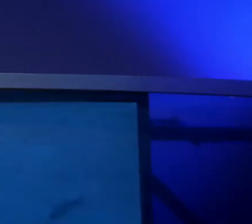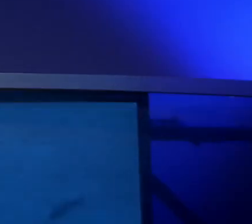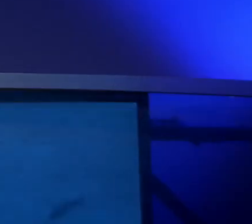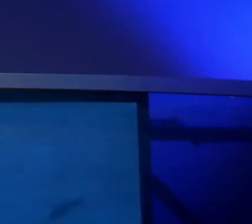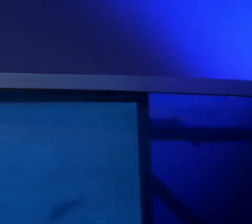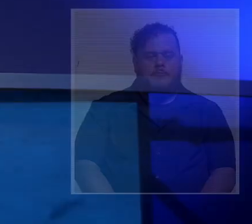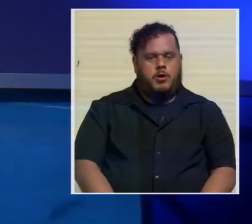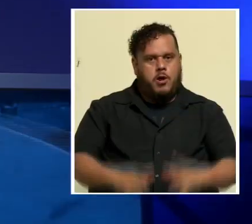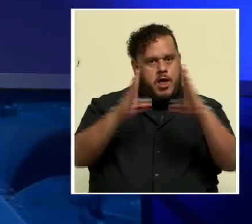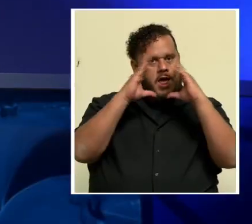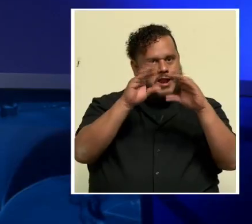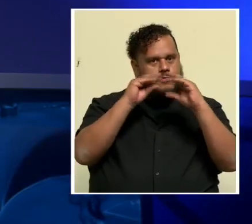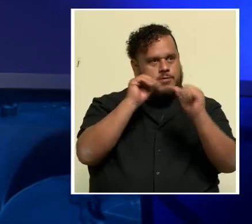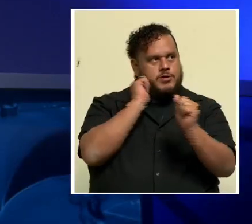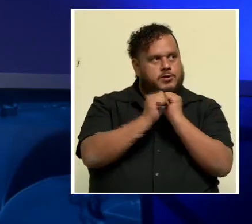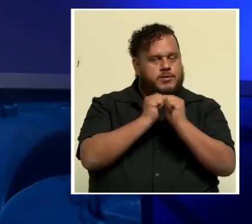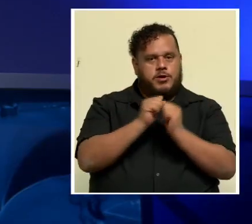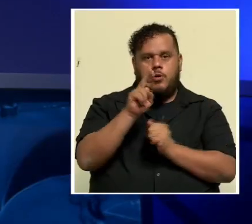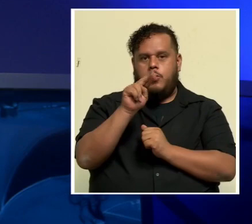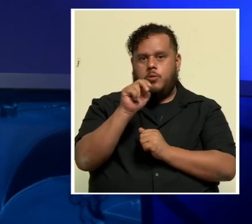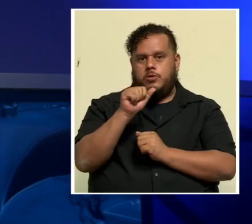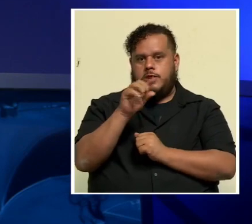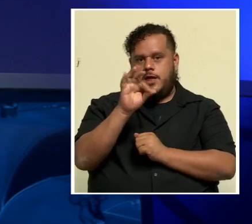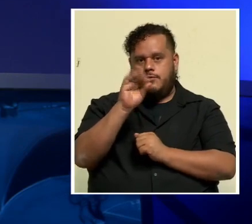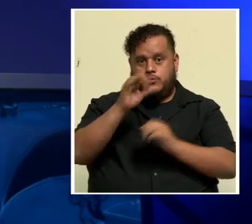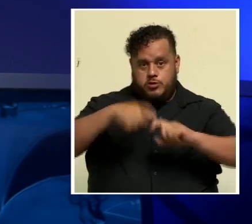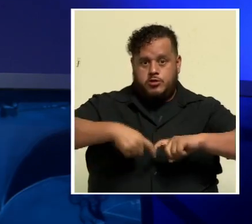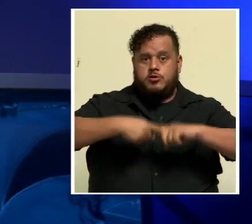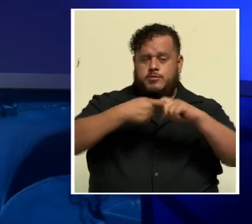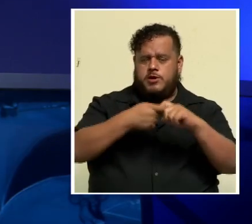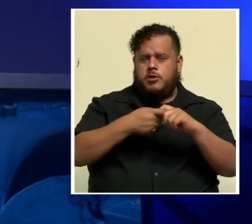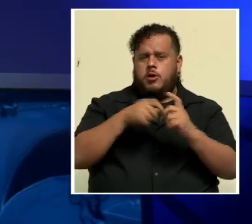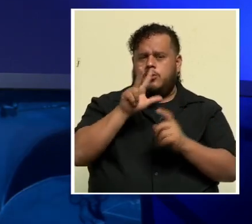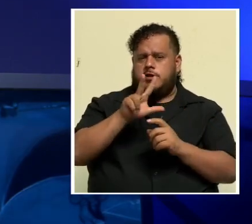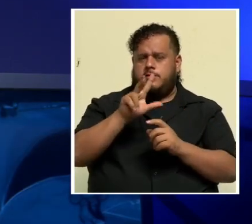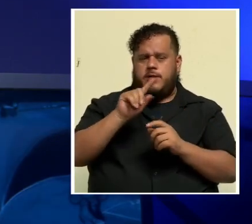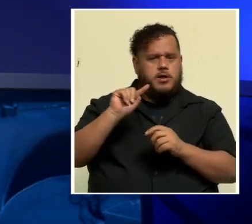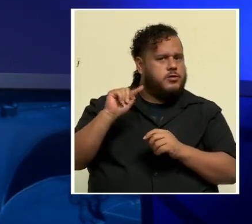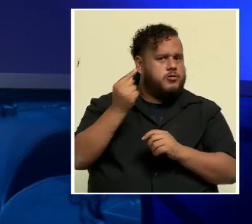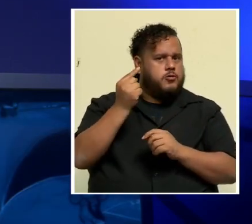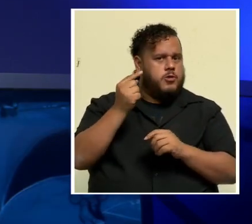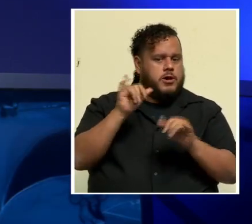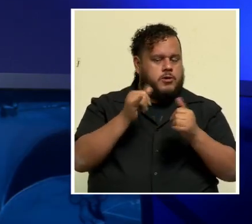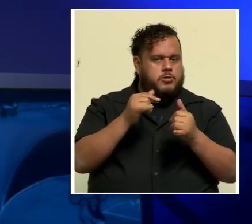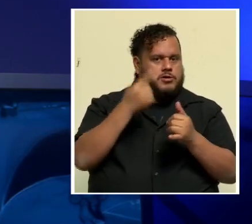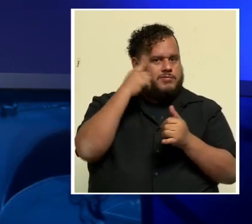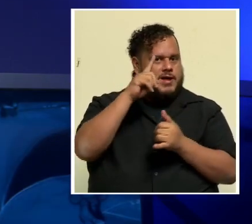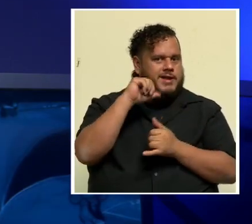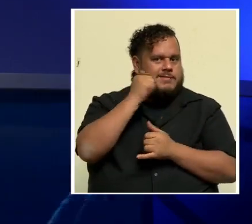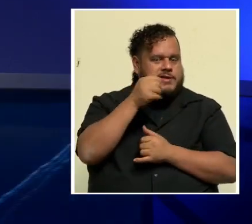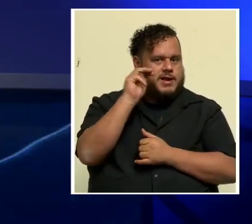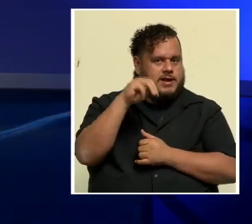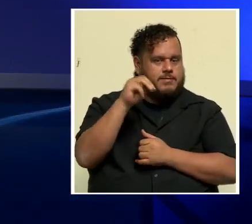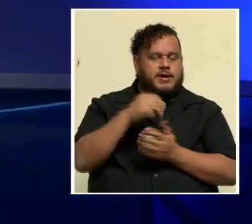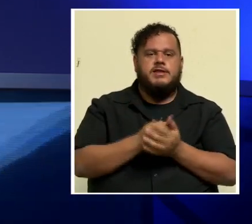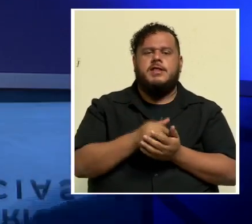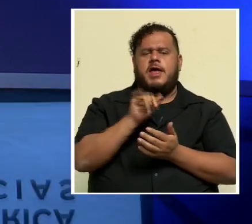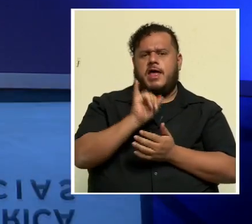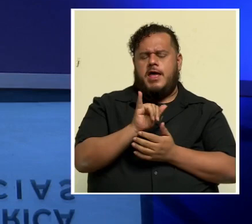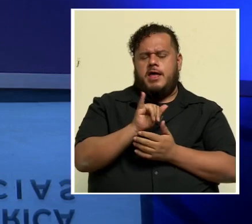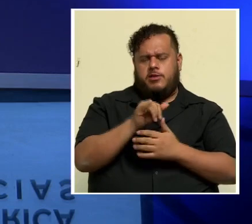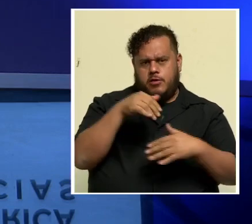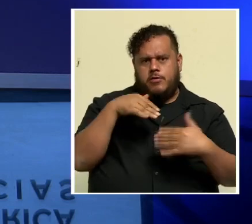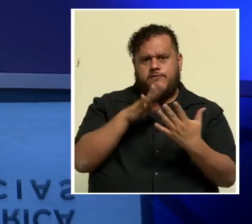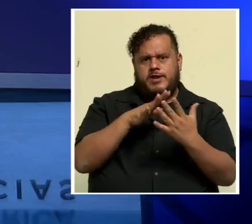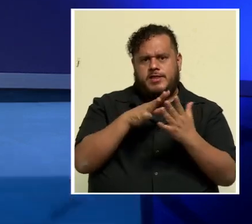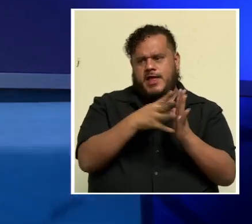Y en la información deportiva, la UNAFUT suspendió los primeros 3 juegos del torneo nacional que estaban previstos para este martes. Esto ante el